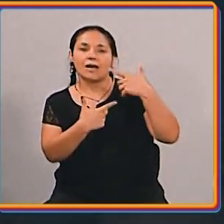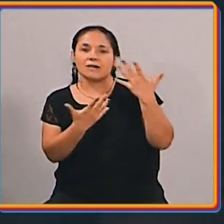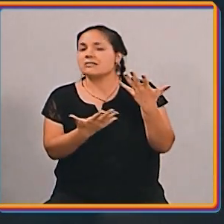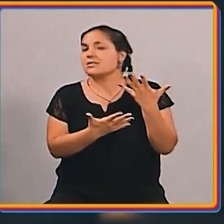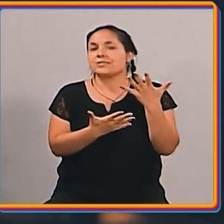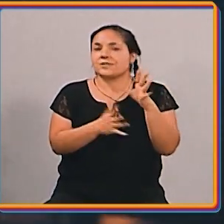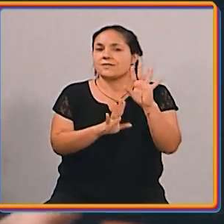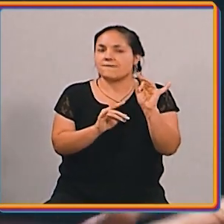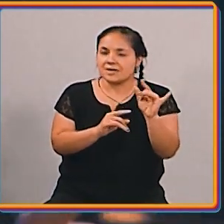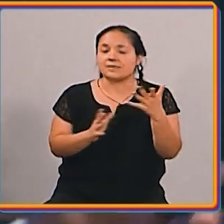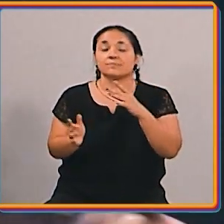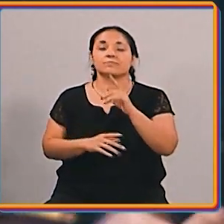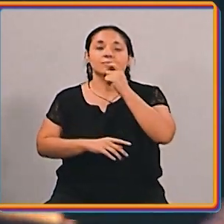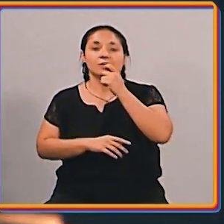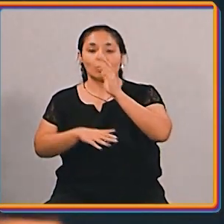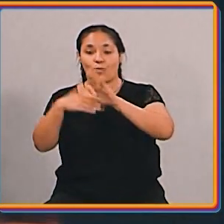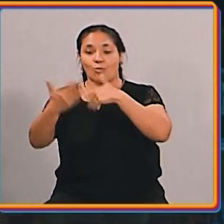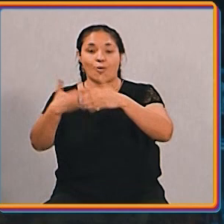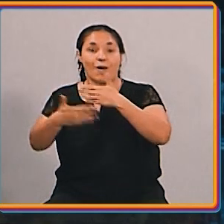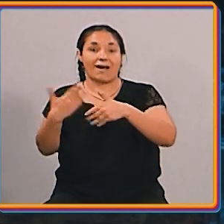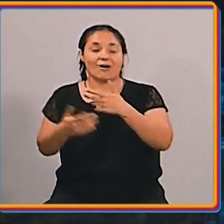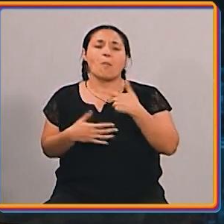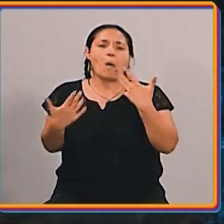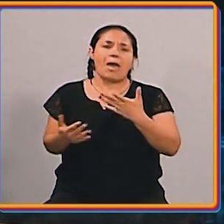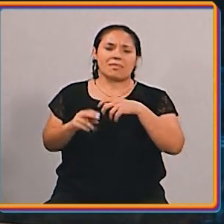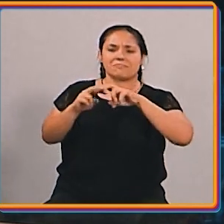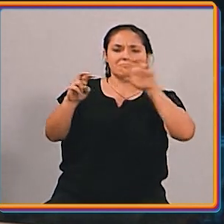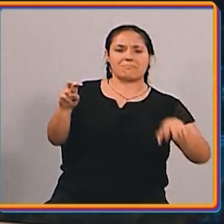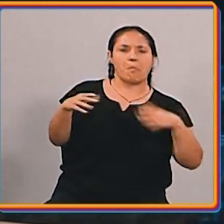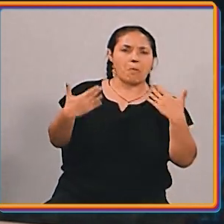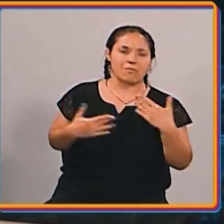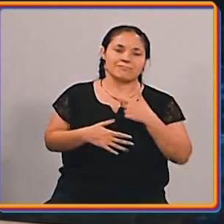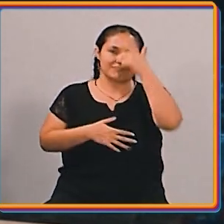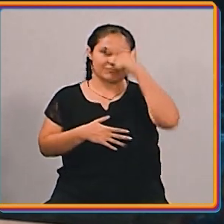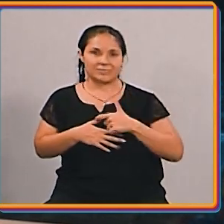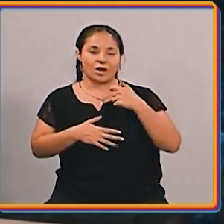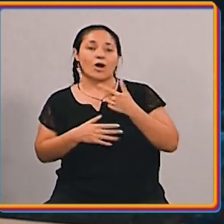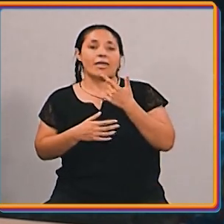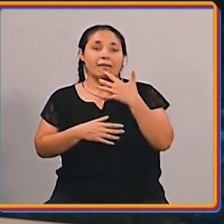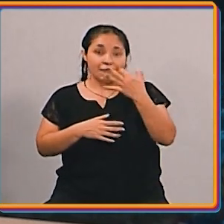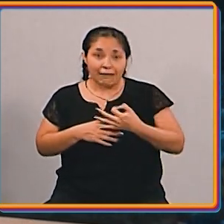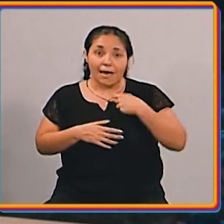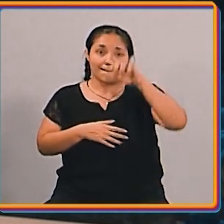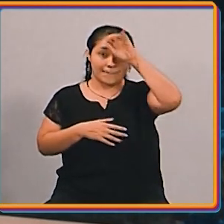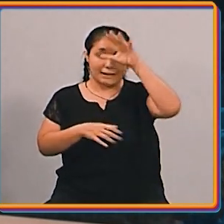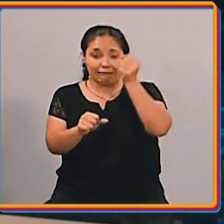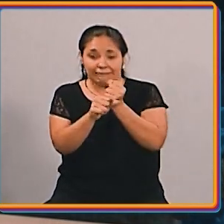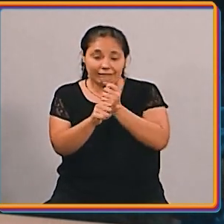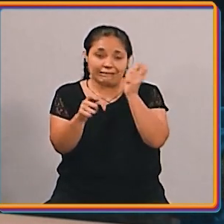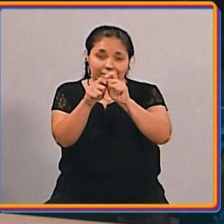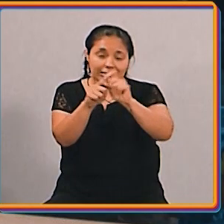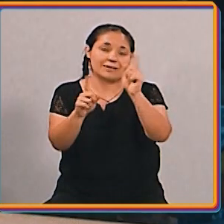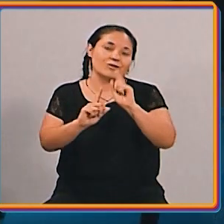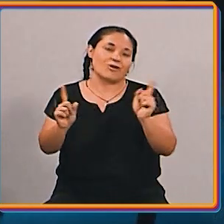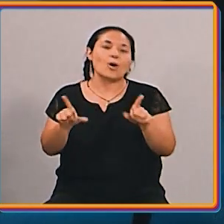muy fácil corrernos del rol que el juego nos propone. No somos enanos en una mina, no somos soldados en una resistencia, pero igual